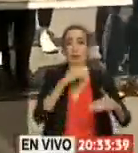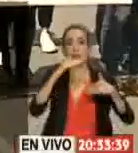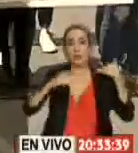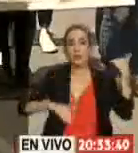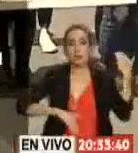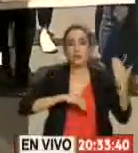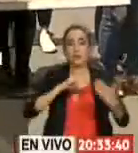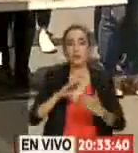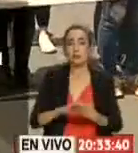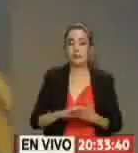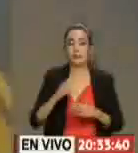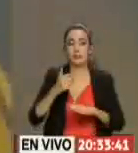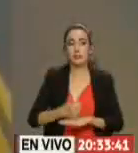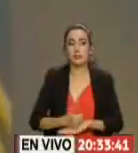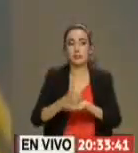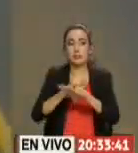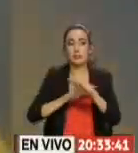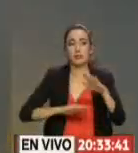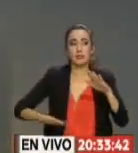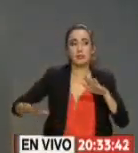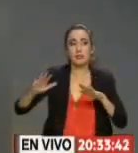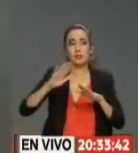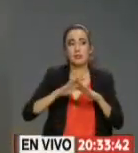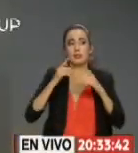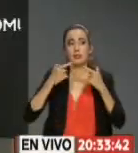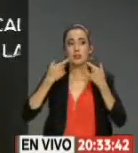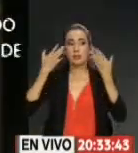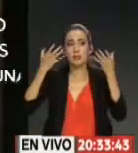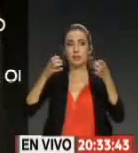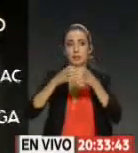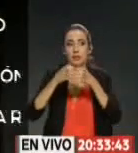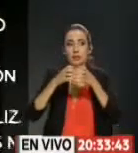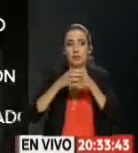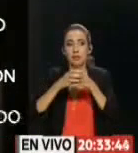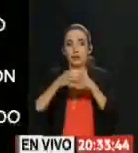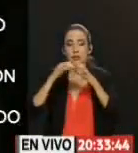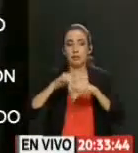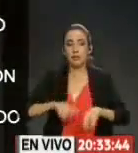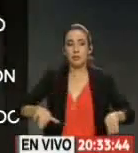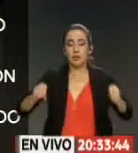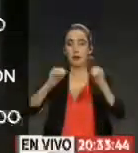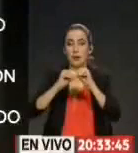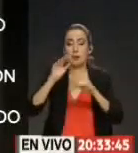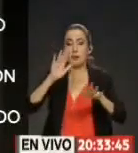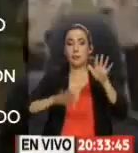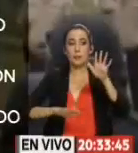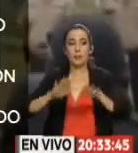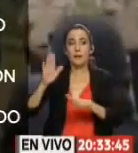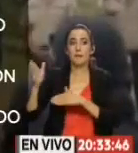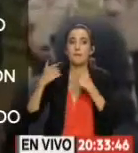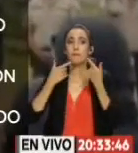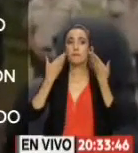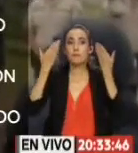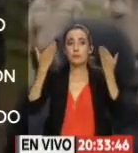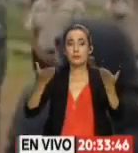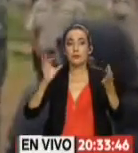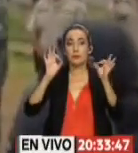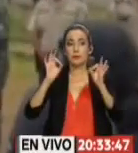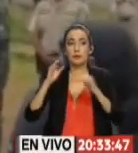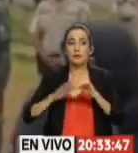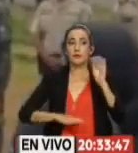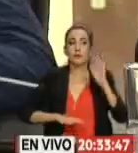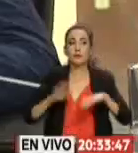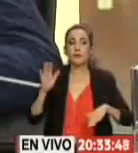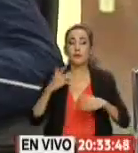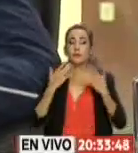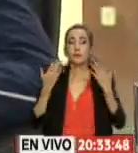las autoridades ecuatorianas. Y el 9, circula un supuesto comunicado que anuncia la muerte de los rehenes en una fallida operación militar, la